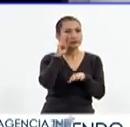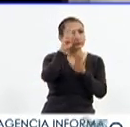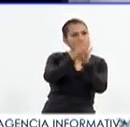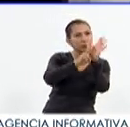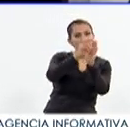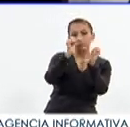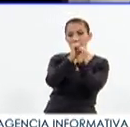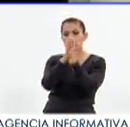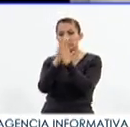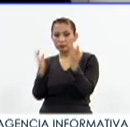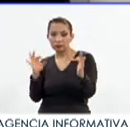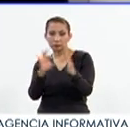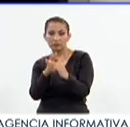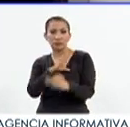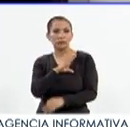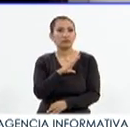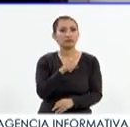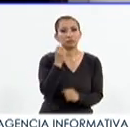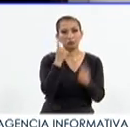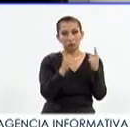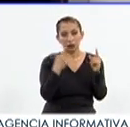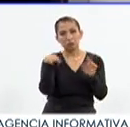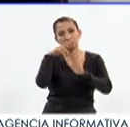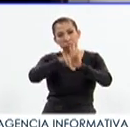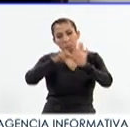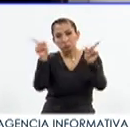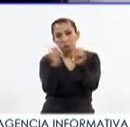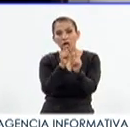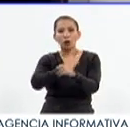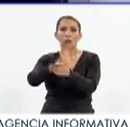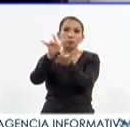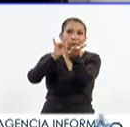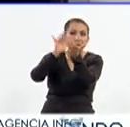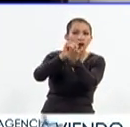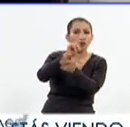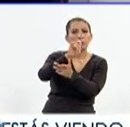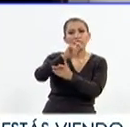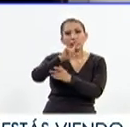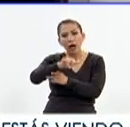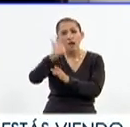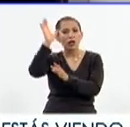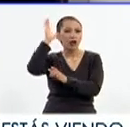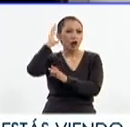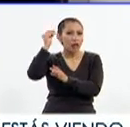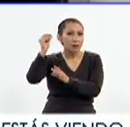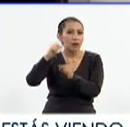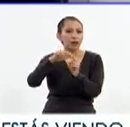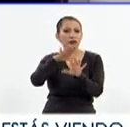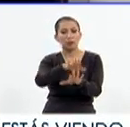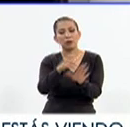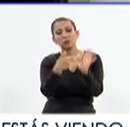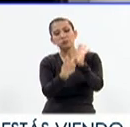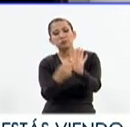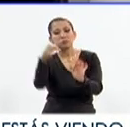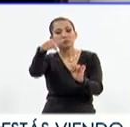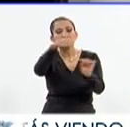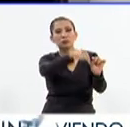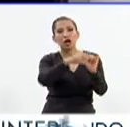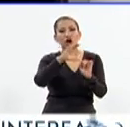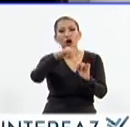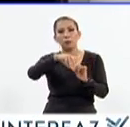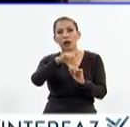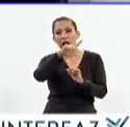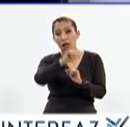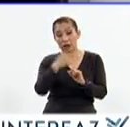con la literatura. Tenemos algunos cortos, algunos documentales sobre Colima, sobre la presencia, por ejemplo, de